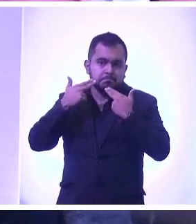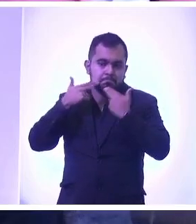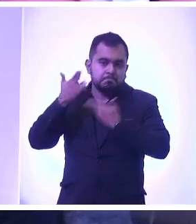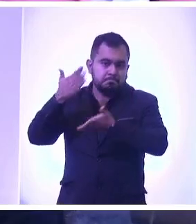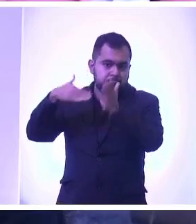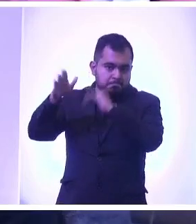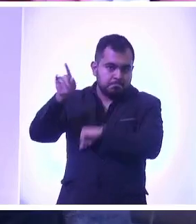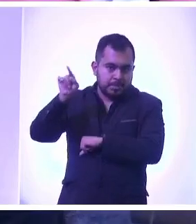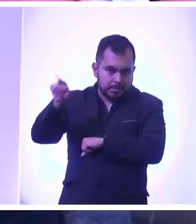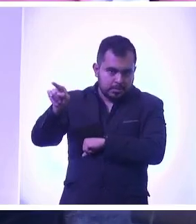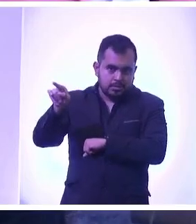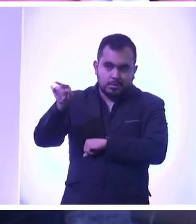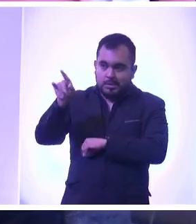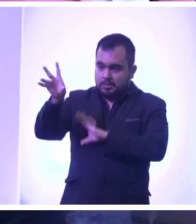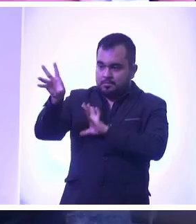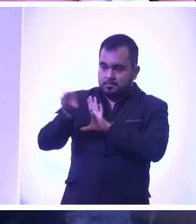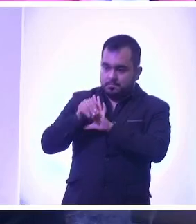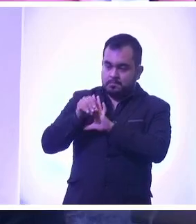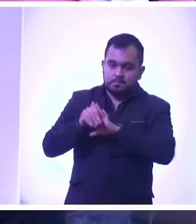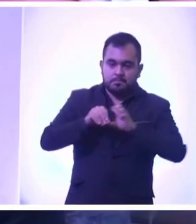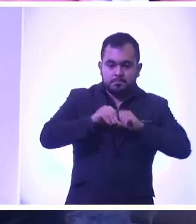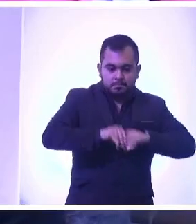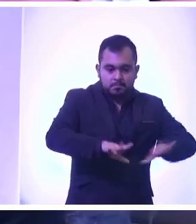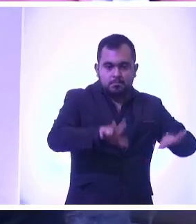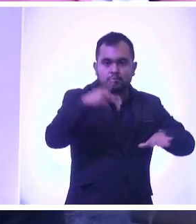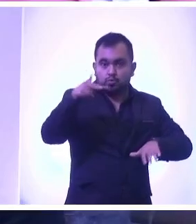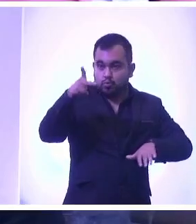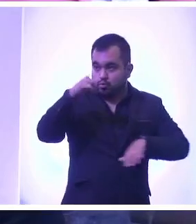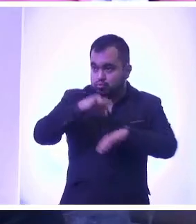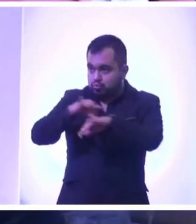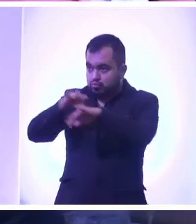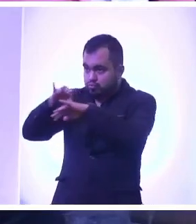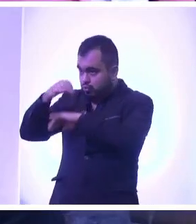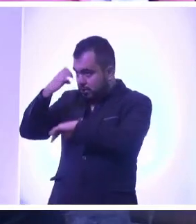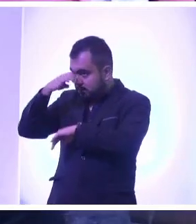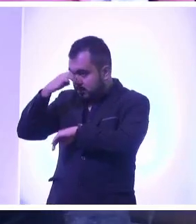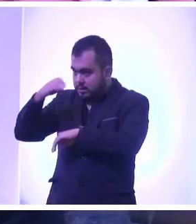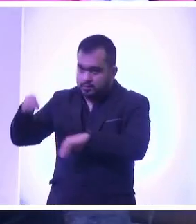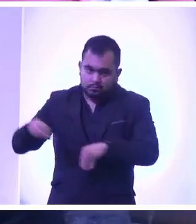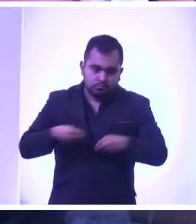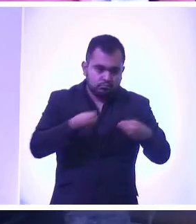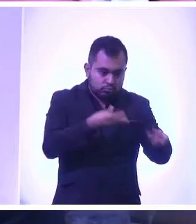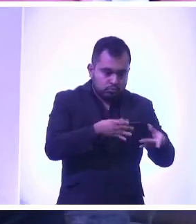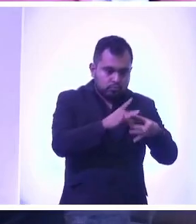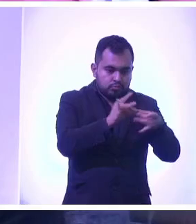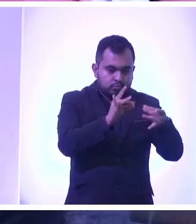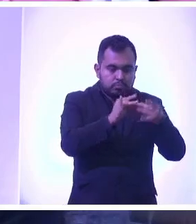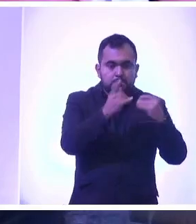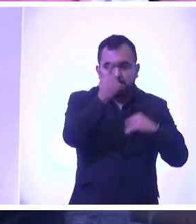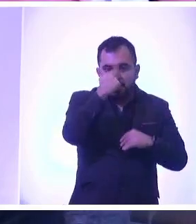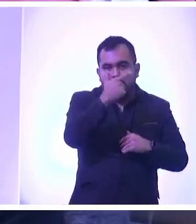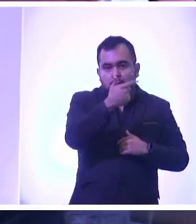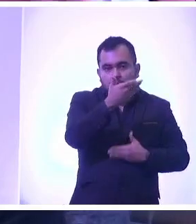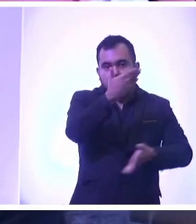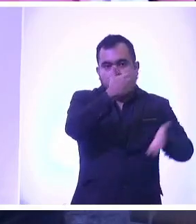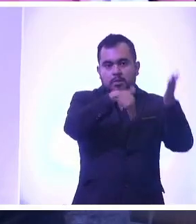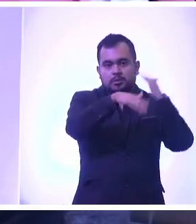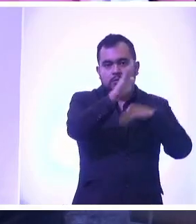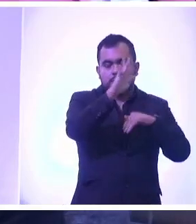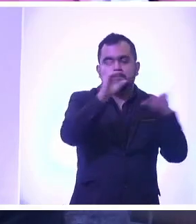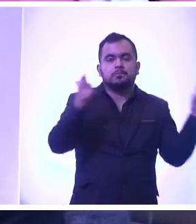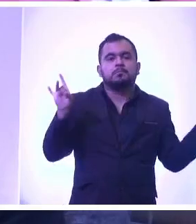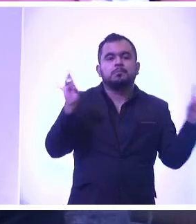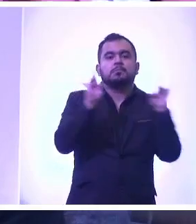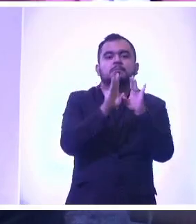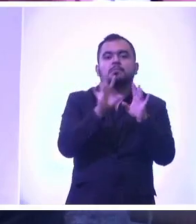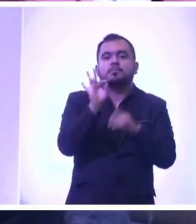podamos compartir estas experiencias en las que de alguna manera se ha aplicado la fórmula del éxito en donde en un caso en